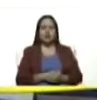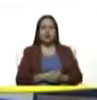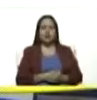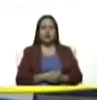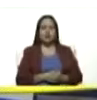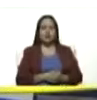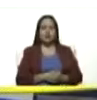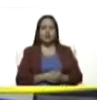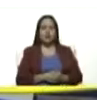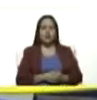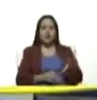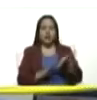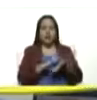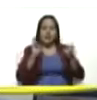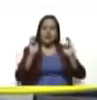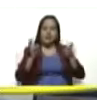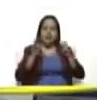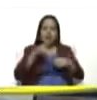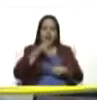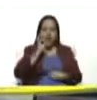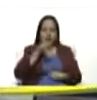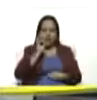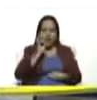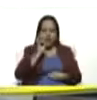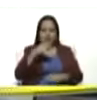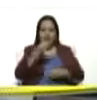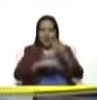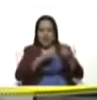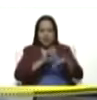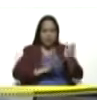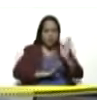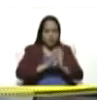El sector café lo que hace es crecer